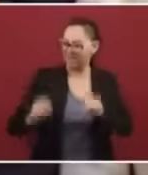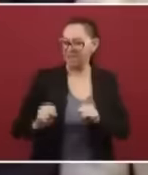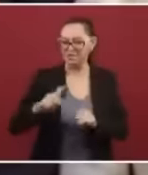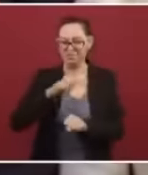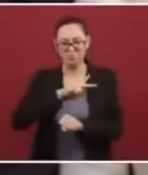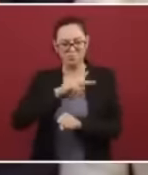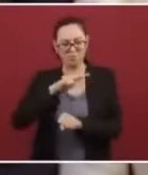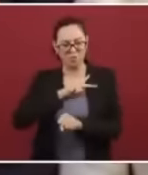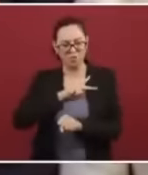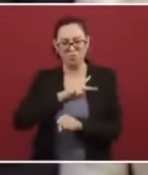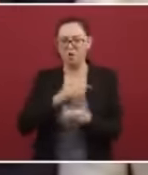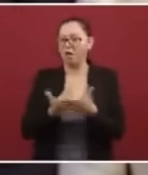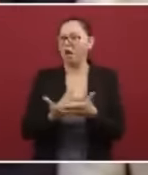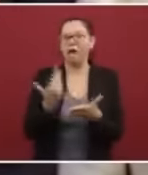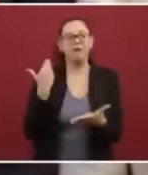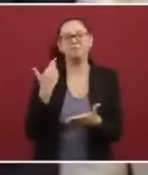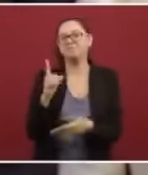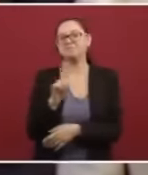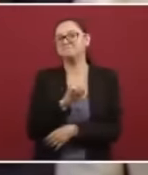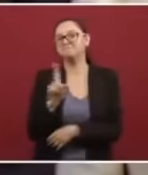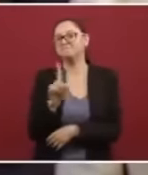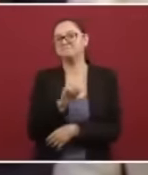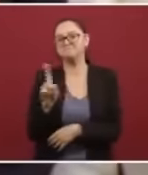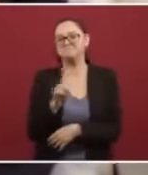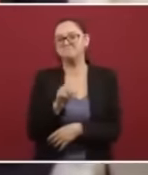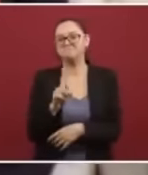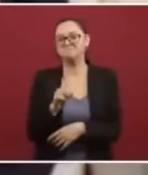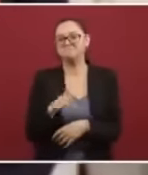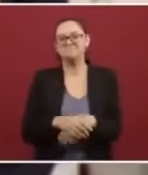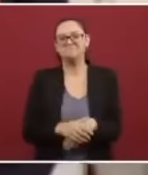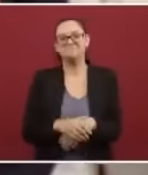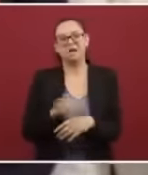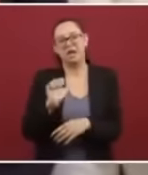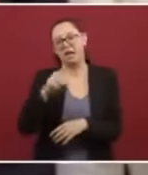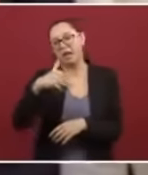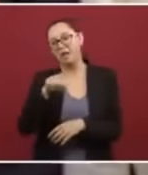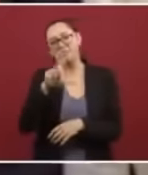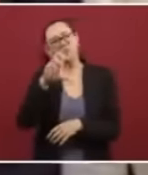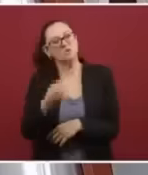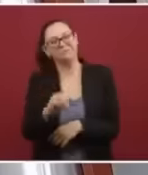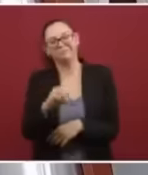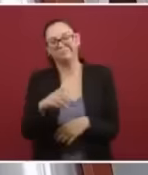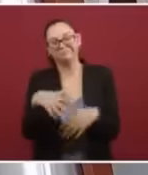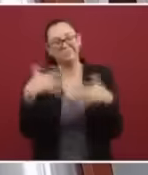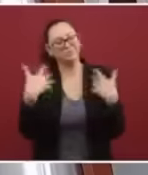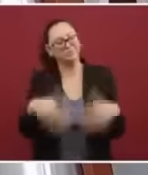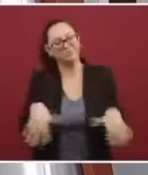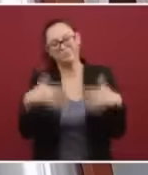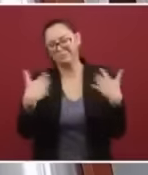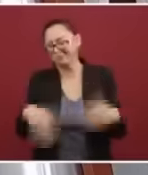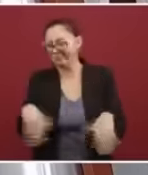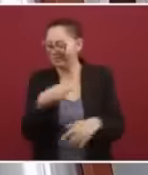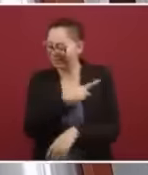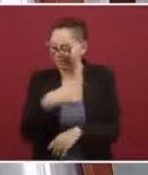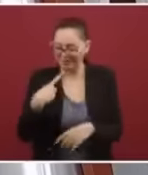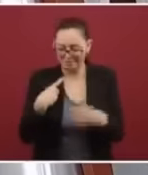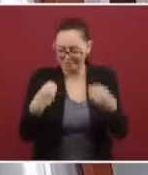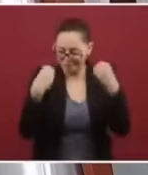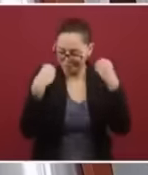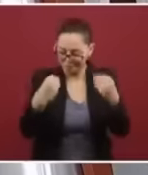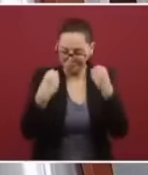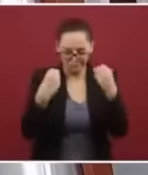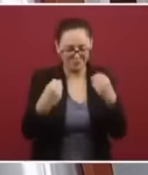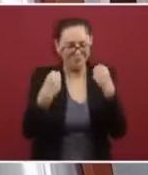era antes. Le debemos mucho a Andrés Manuel López Obrador y creo que todas las mamás que estamos